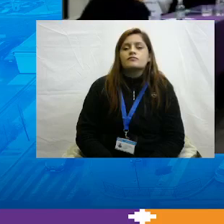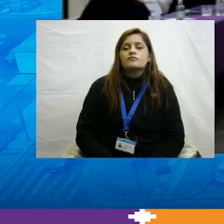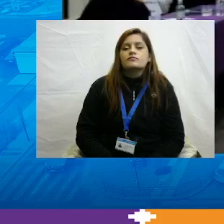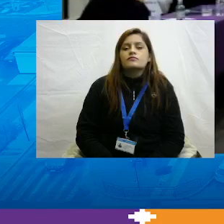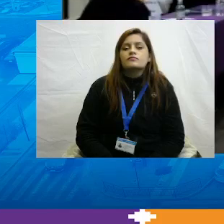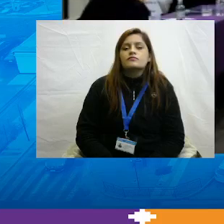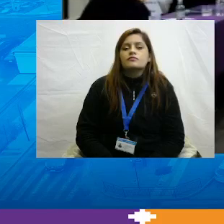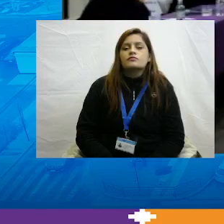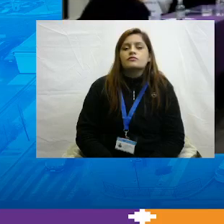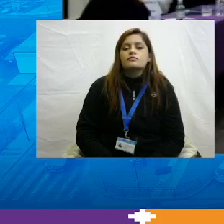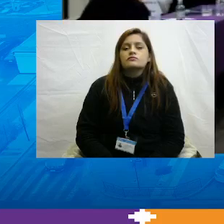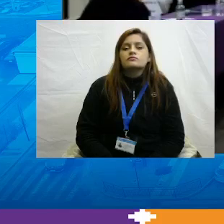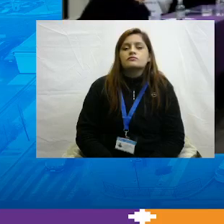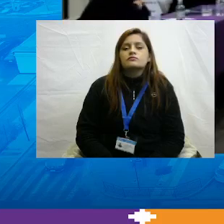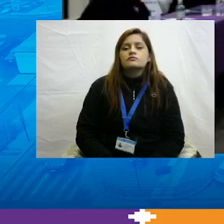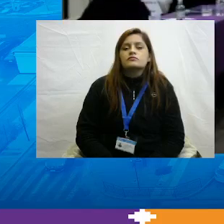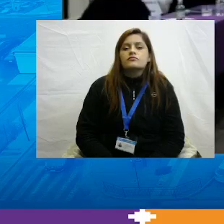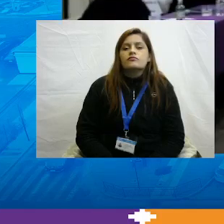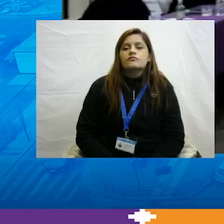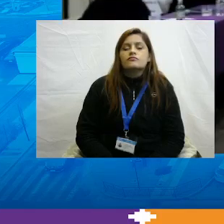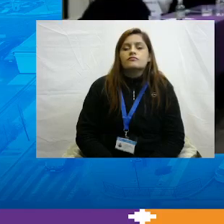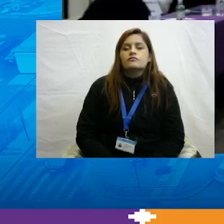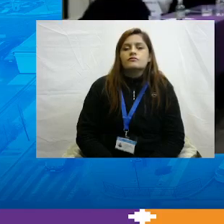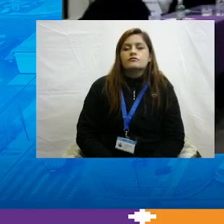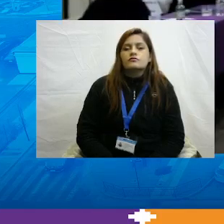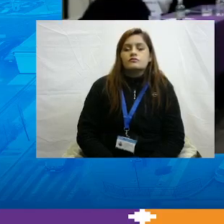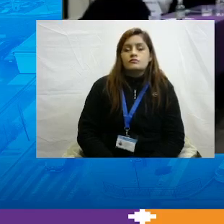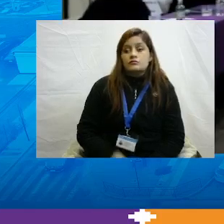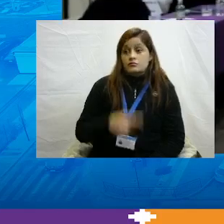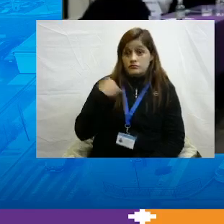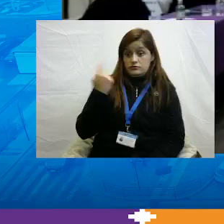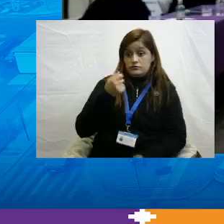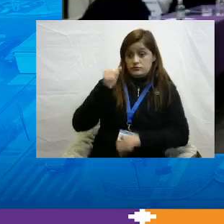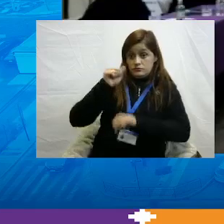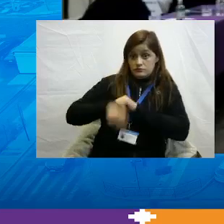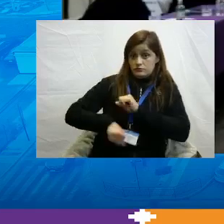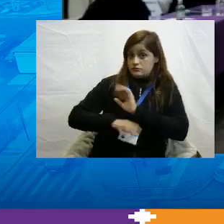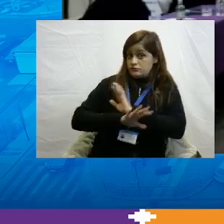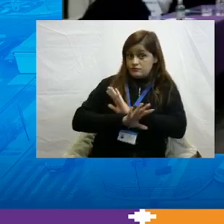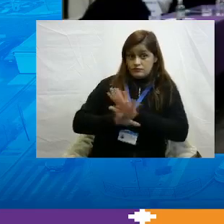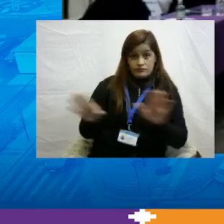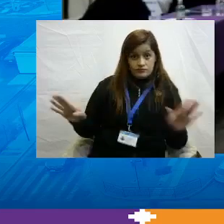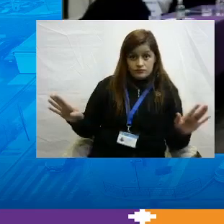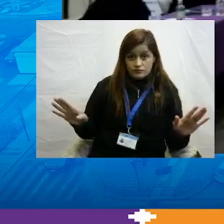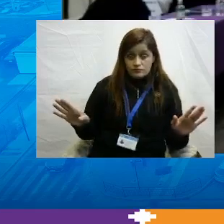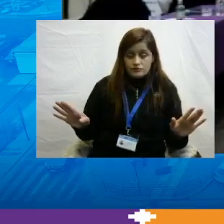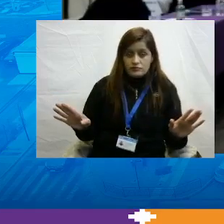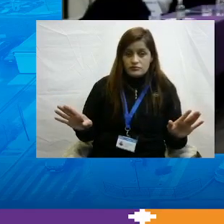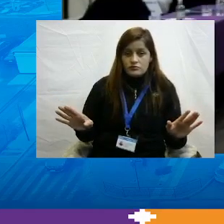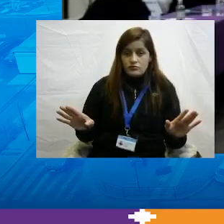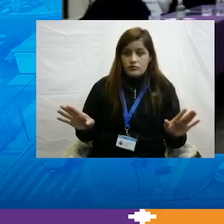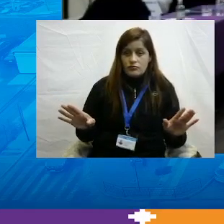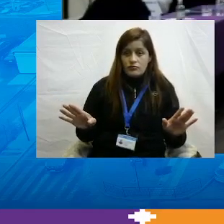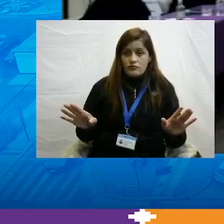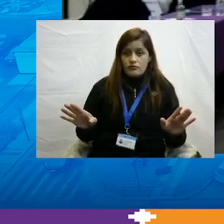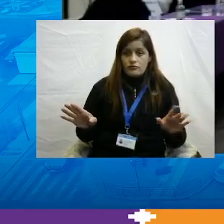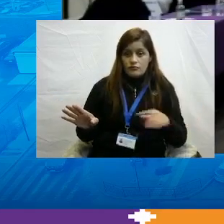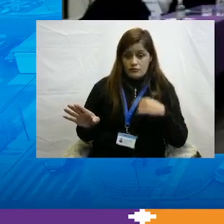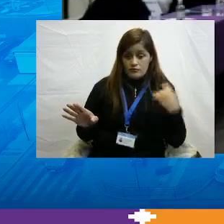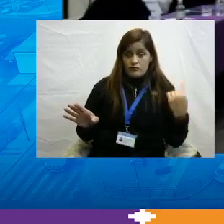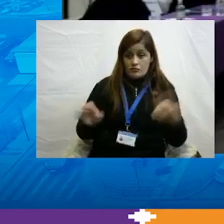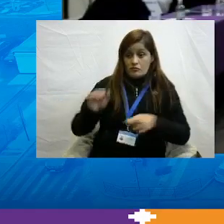hacer el municipio? Basta con que nosotros lo aprobemos para entender de que se produce el efecto de poner término al